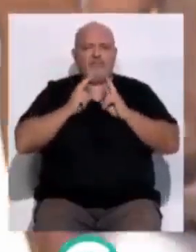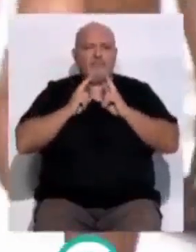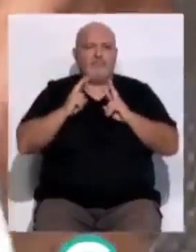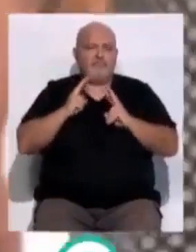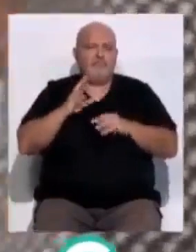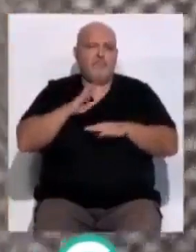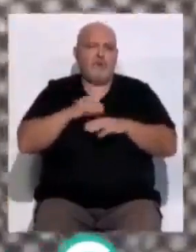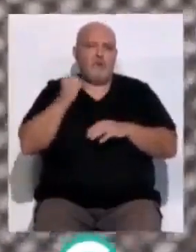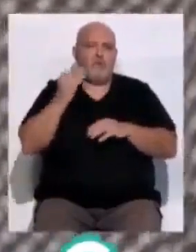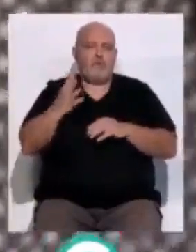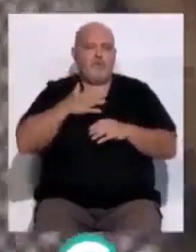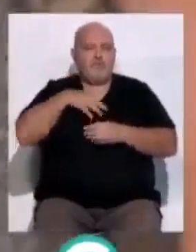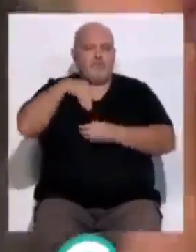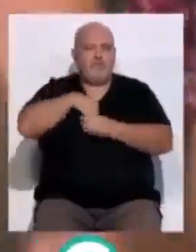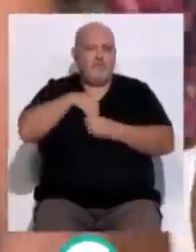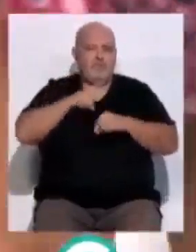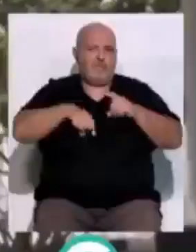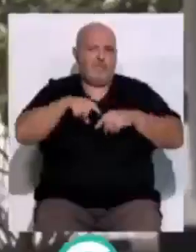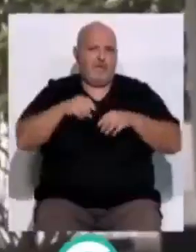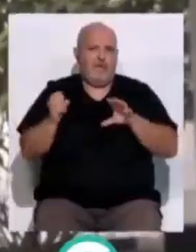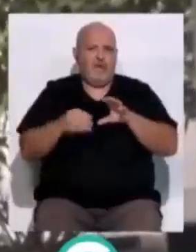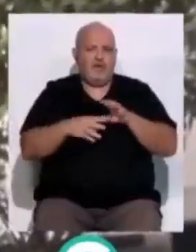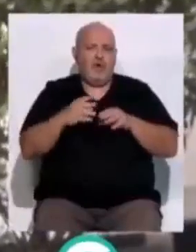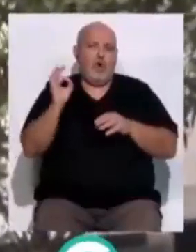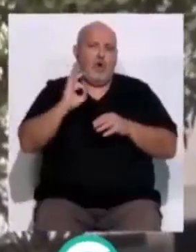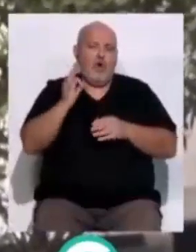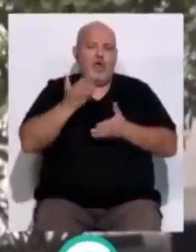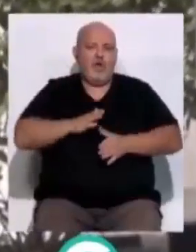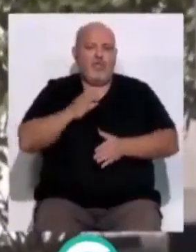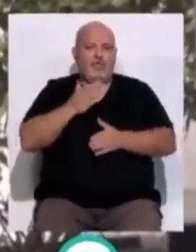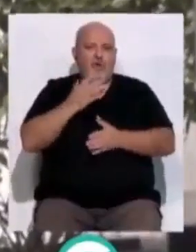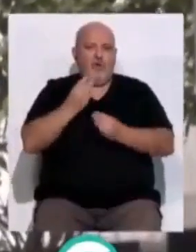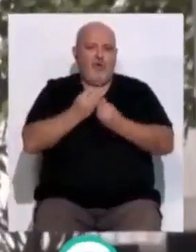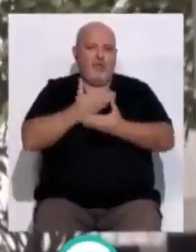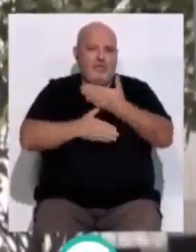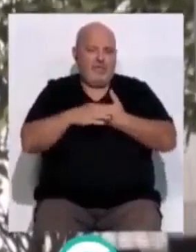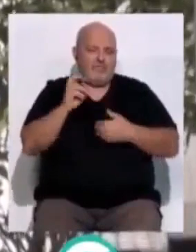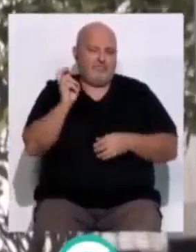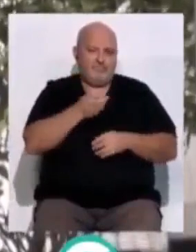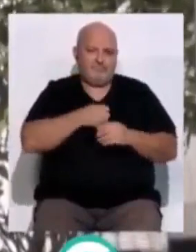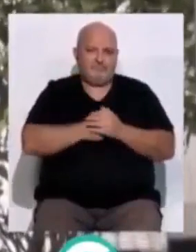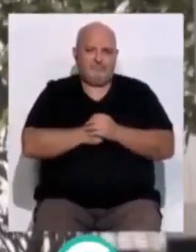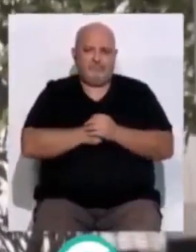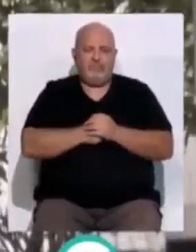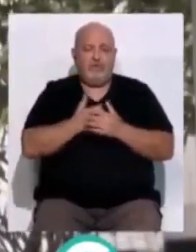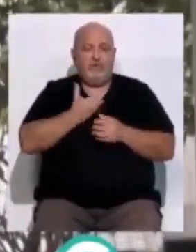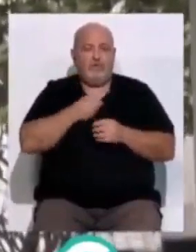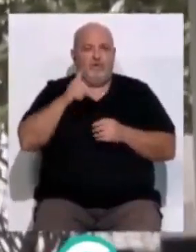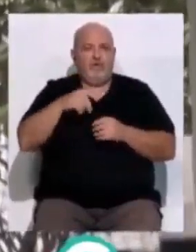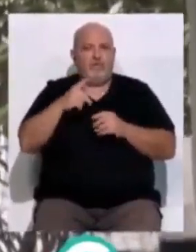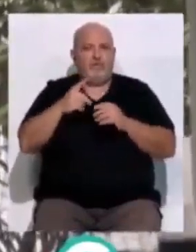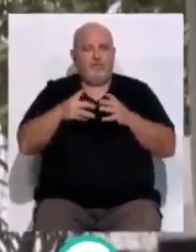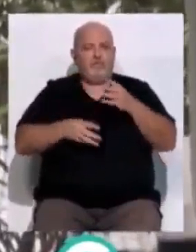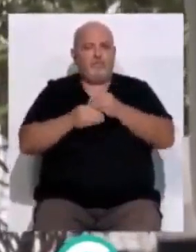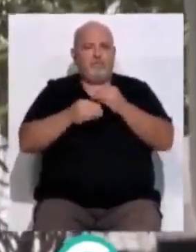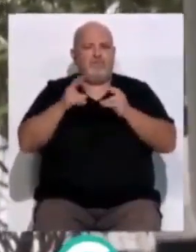bonificaciones por número de miembros en función de los ingresos o por hijos con discapacidad, entre otras cuestiones. El ayuntamiento, además,